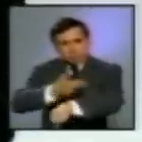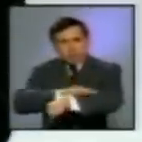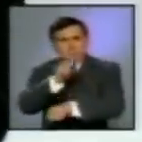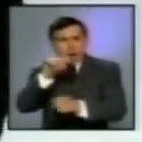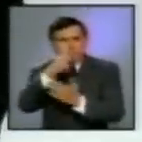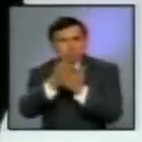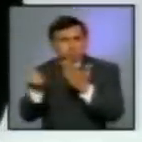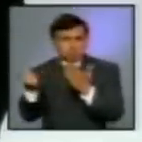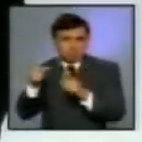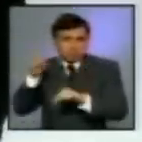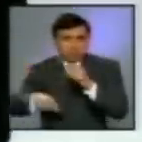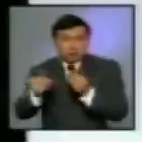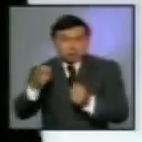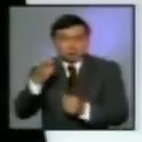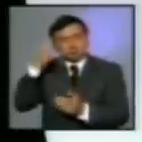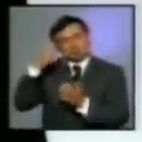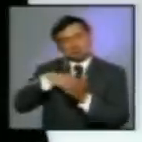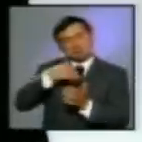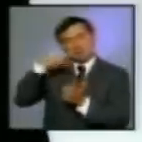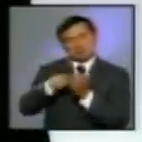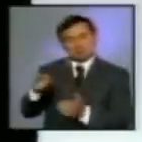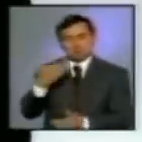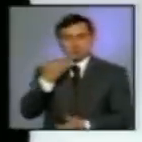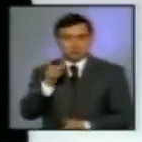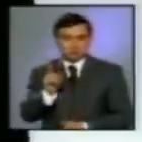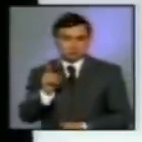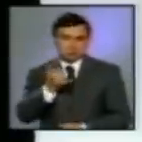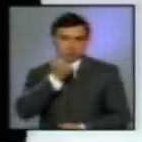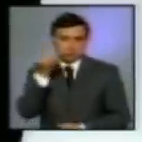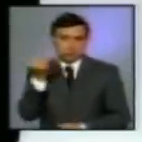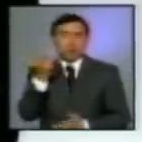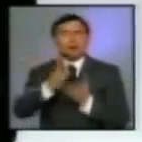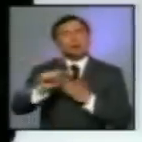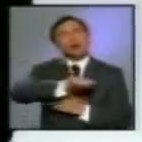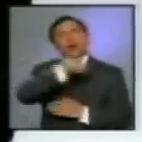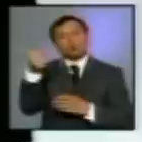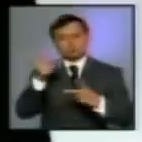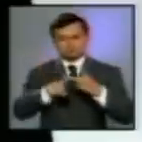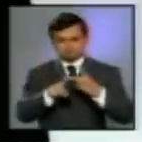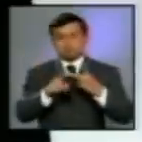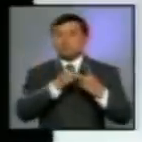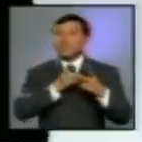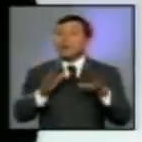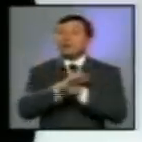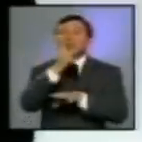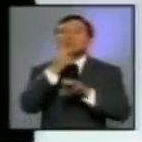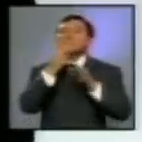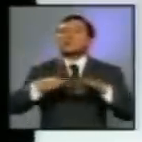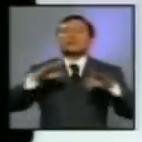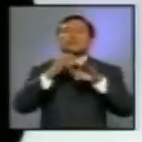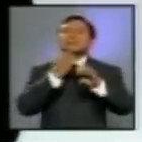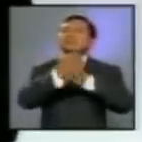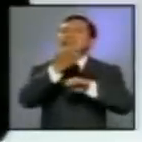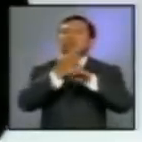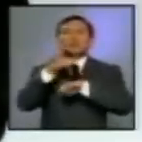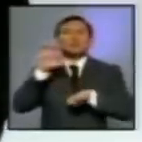gravísimo. El otro cambio fundamental que hace falta en materia de combate a la delincuencia es el enfoque expresamente regional. Hoy en